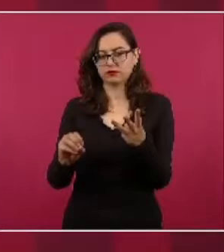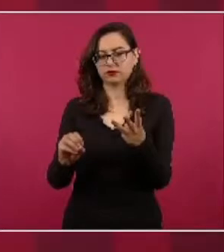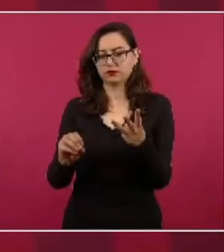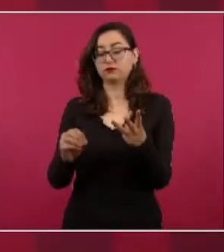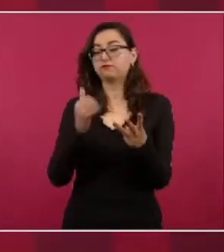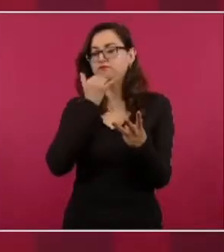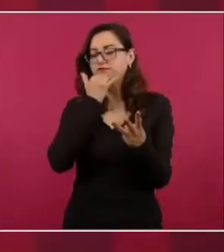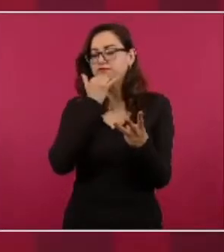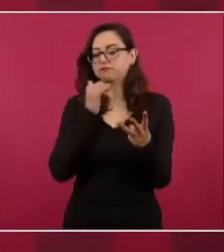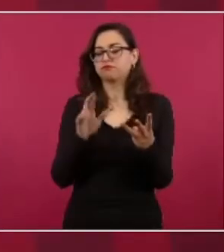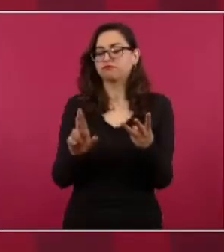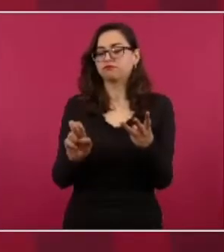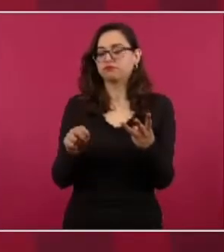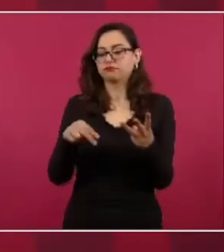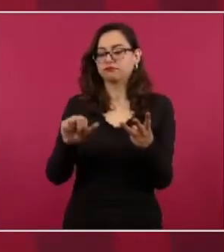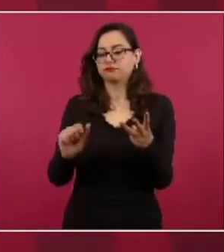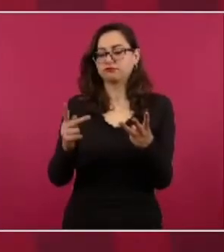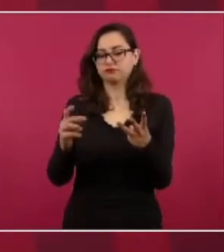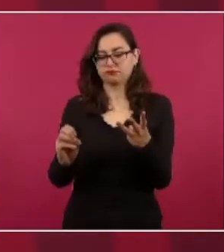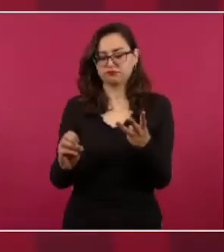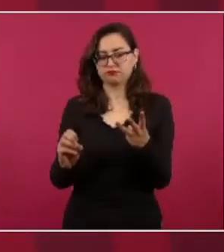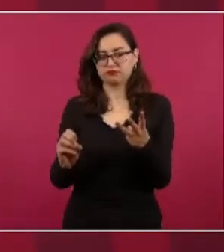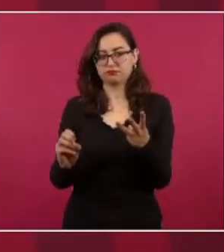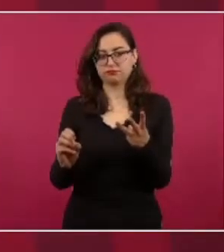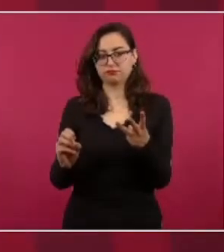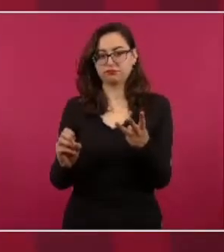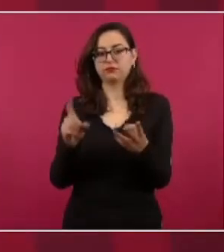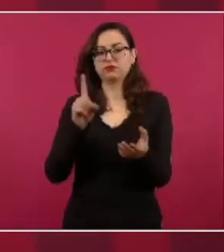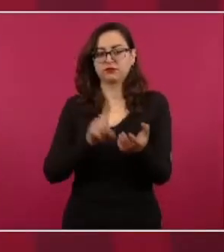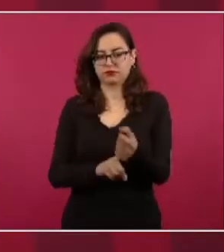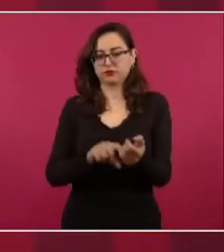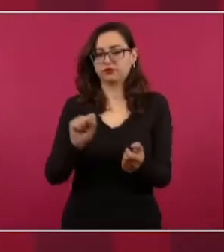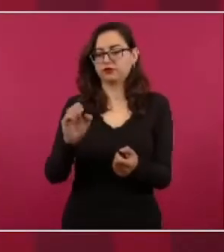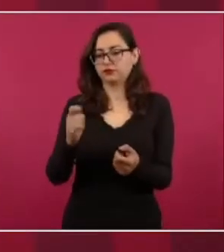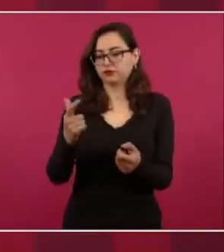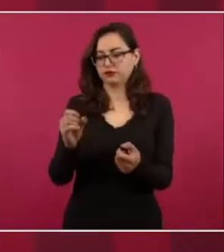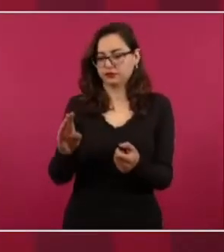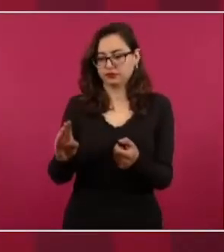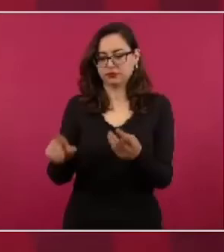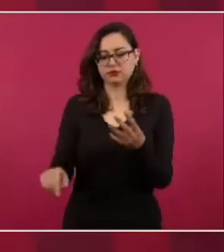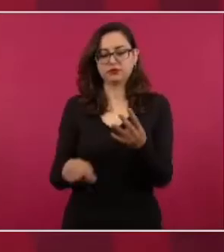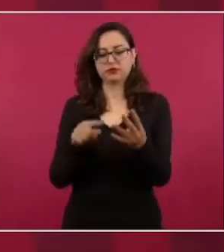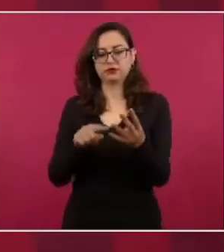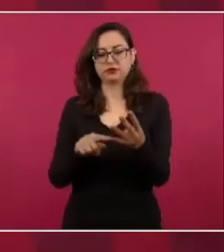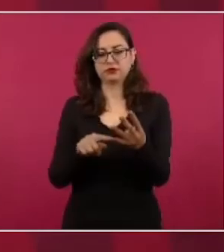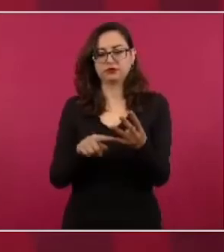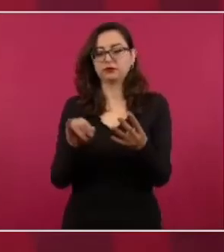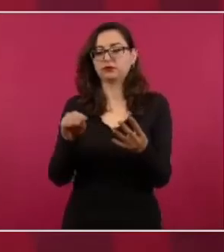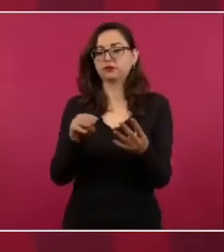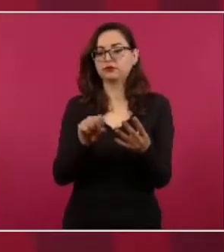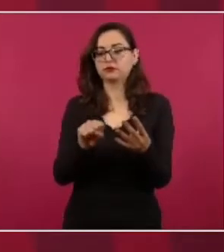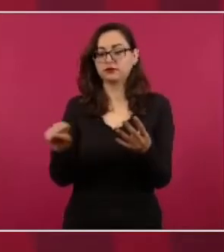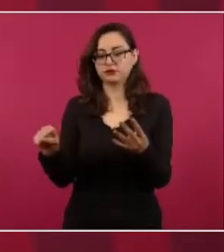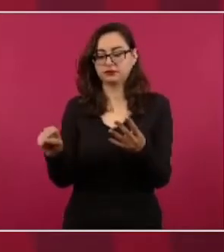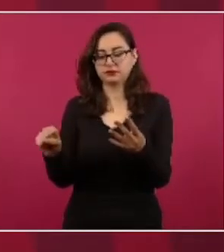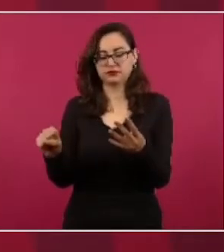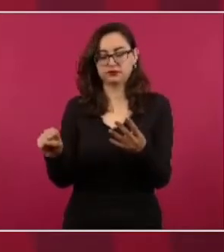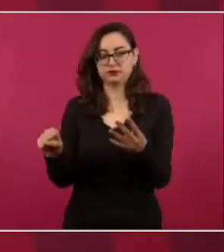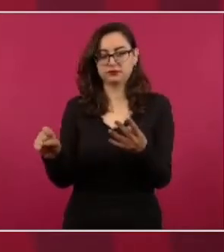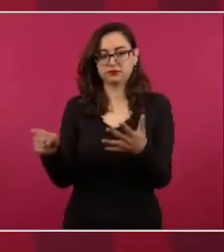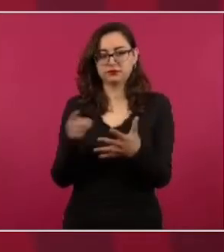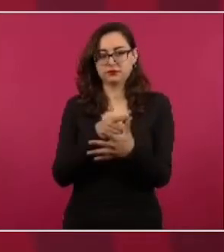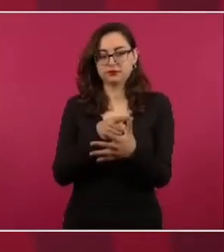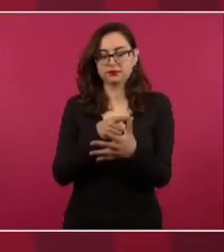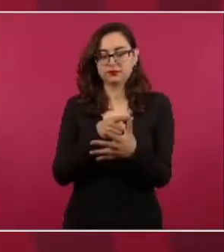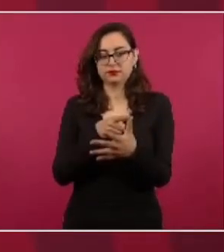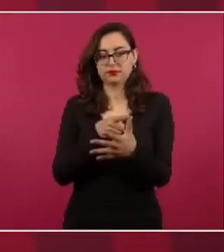RENAPO, el Registro Nacional de Población, que pertenece a la Secretaría de Gobernación, el Instituto Mexicano del Seguro Social, el